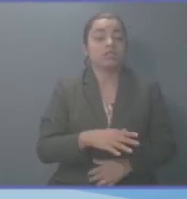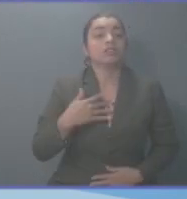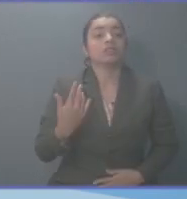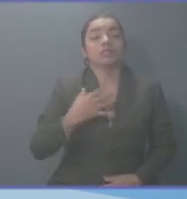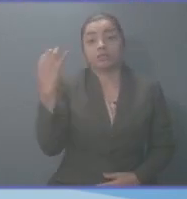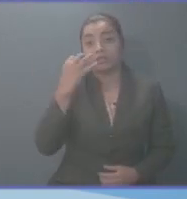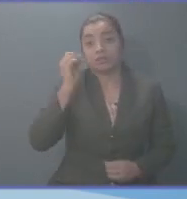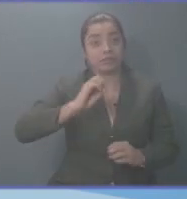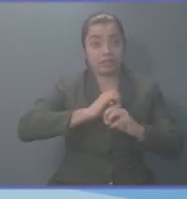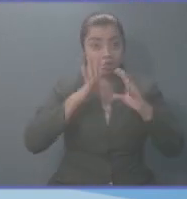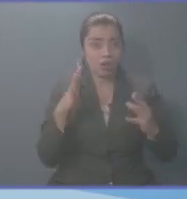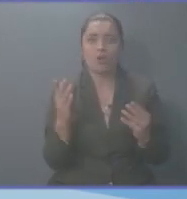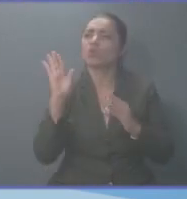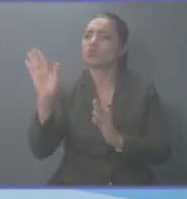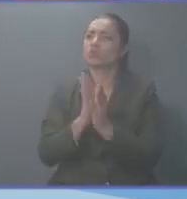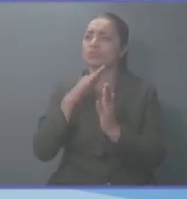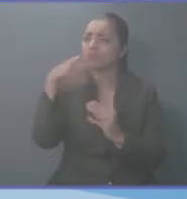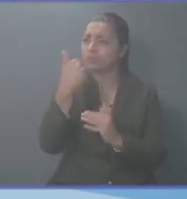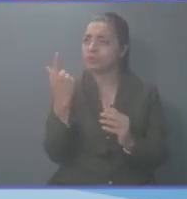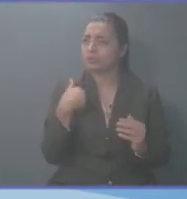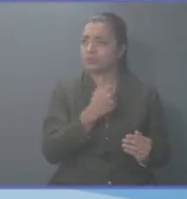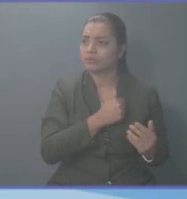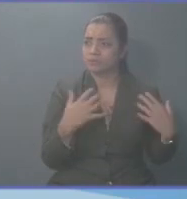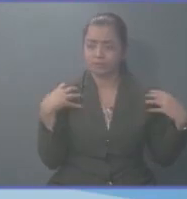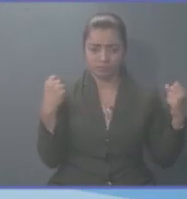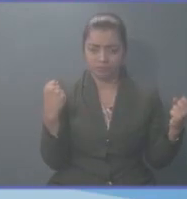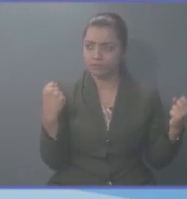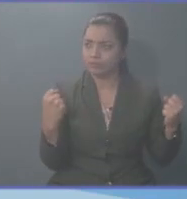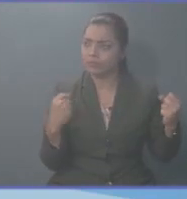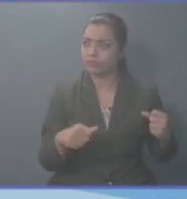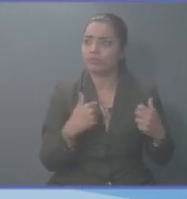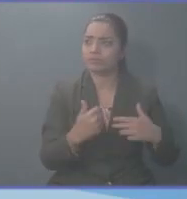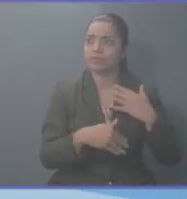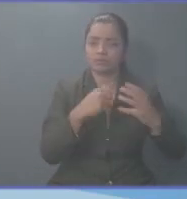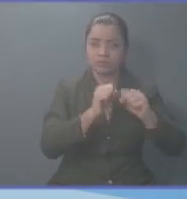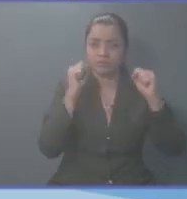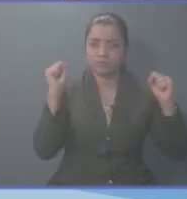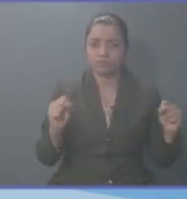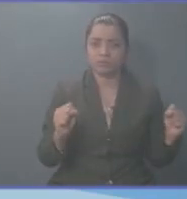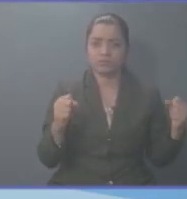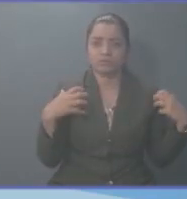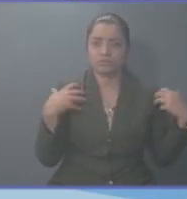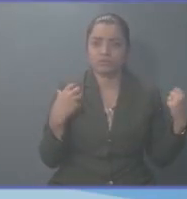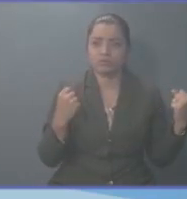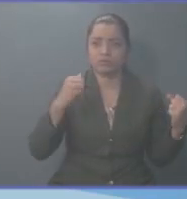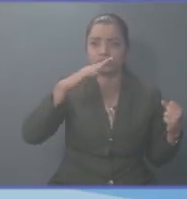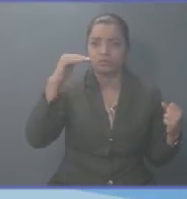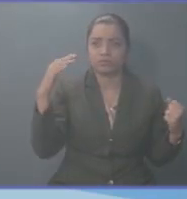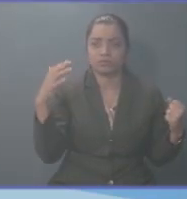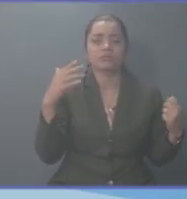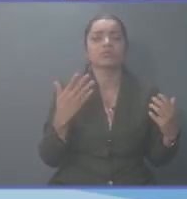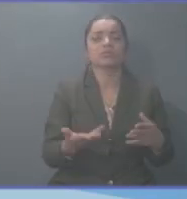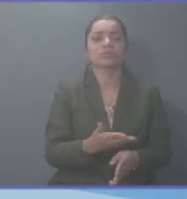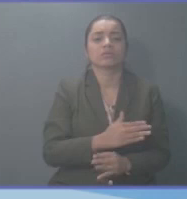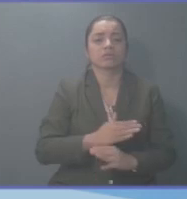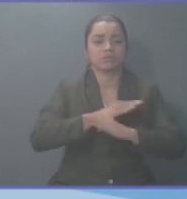claro cuál es el plan contingencial que tiene el Ministerio de Salud como ente rector del Sistema Nacional Integrado de Salud para